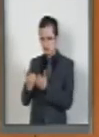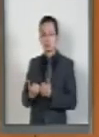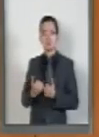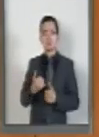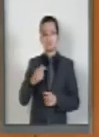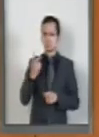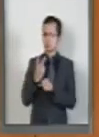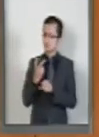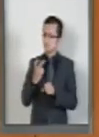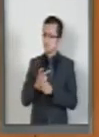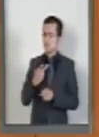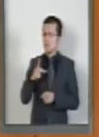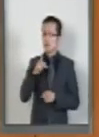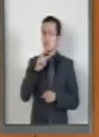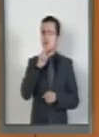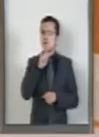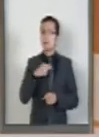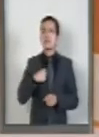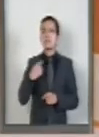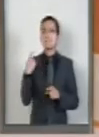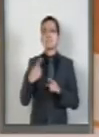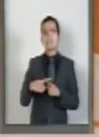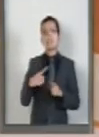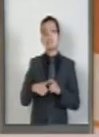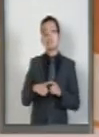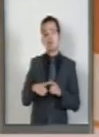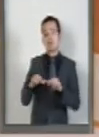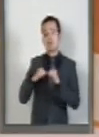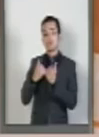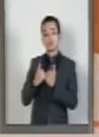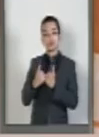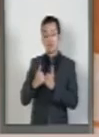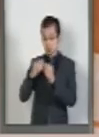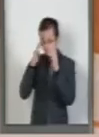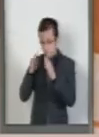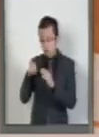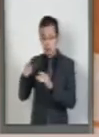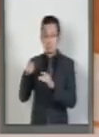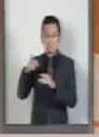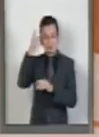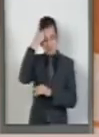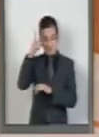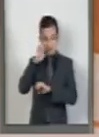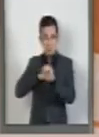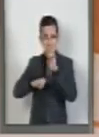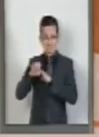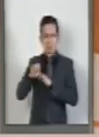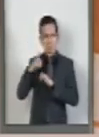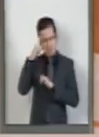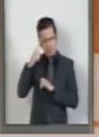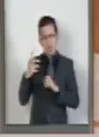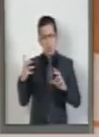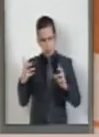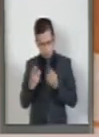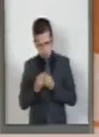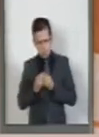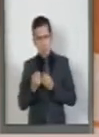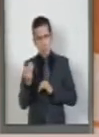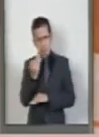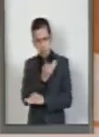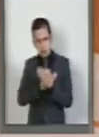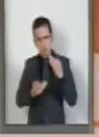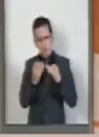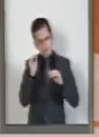y particularmente me refiero a la de los empresarios, a que hagamos, a que juntos busquemos la manera de